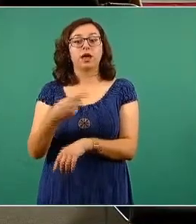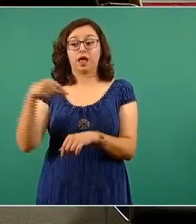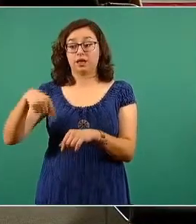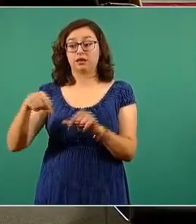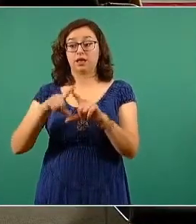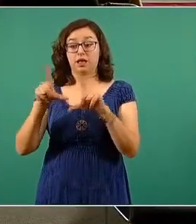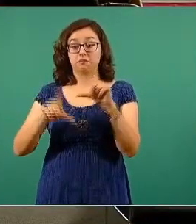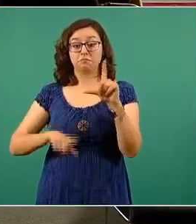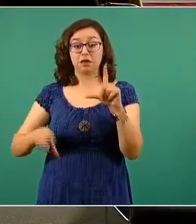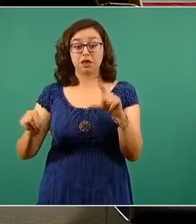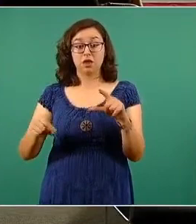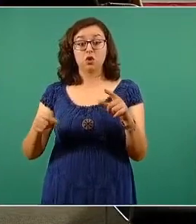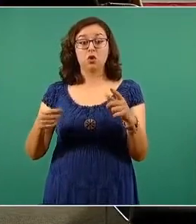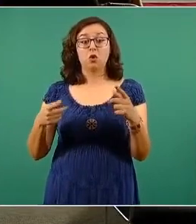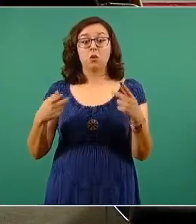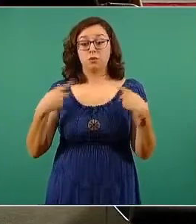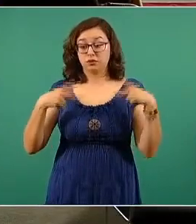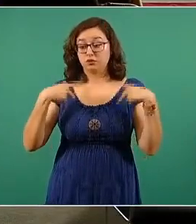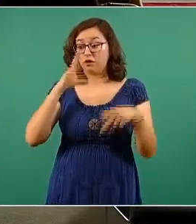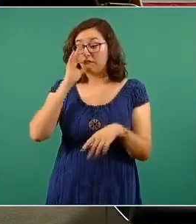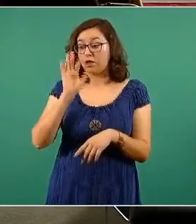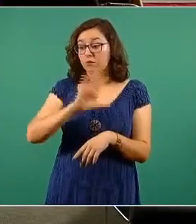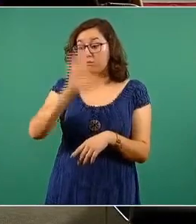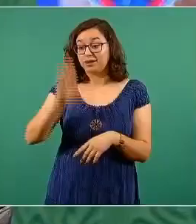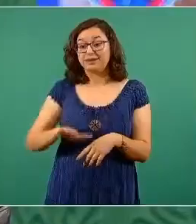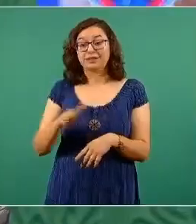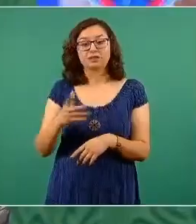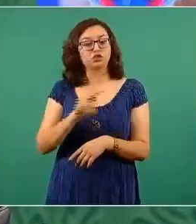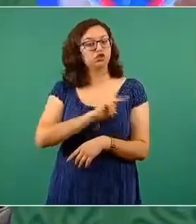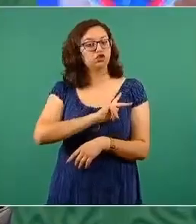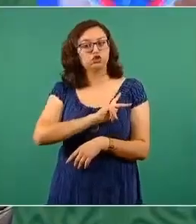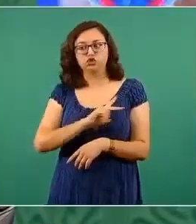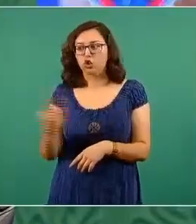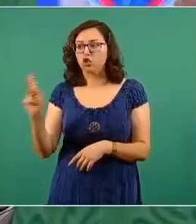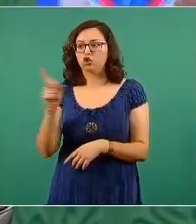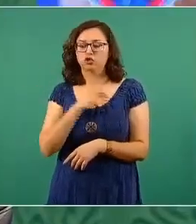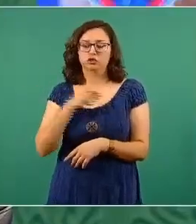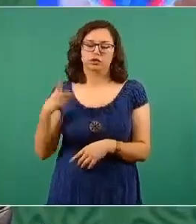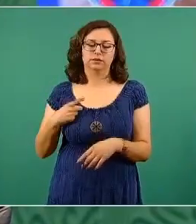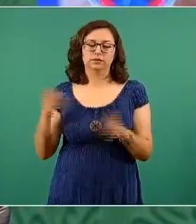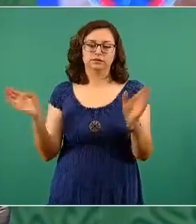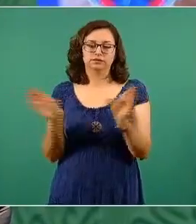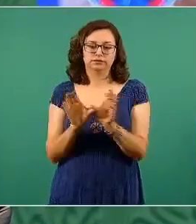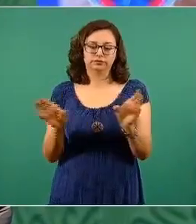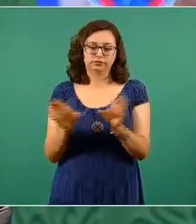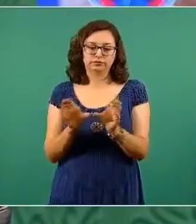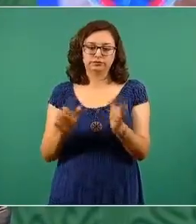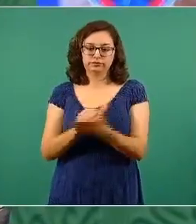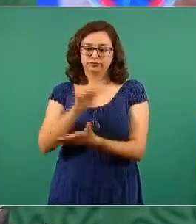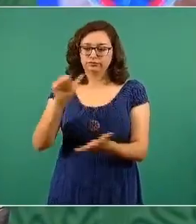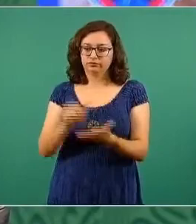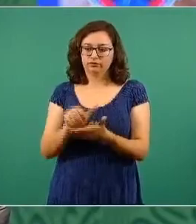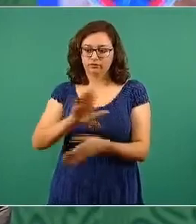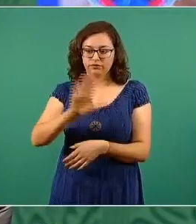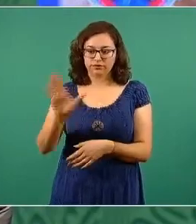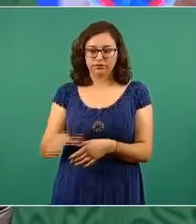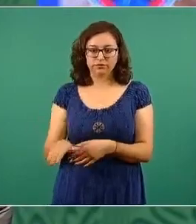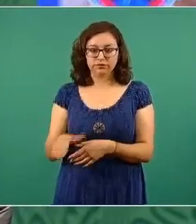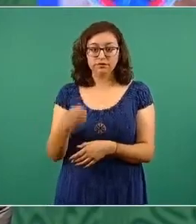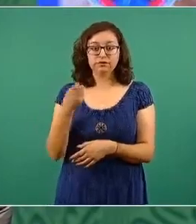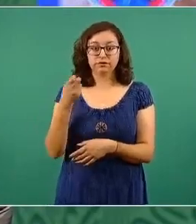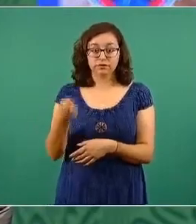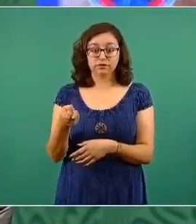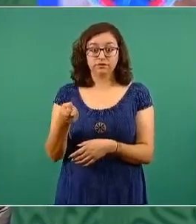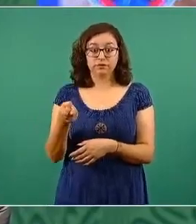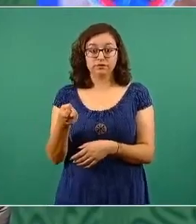México, por normativa, por ley, debe ir siempre acompañada de un certificado de defunción y que este certificado de defunción a su